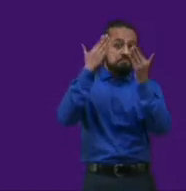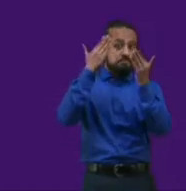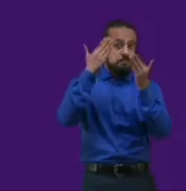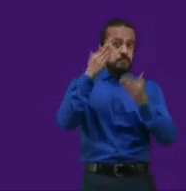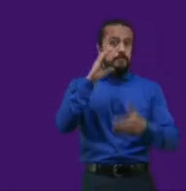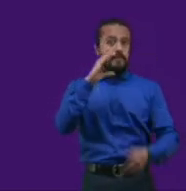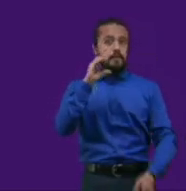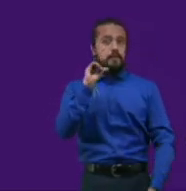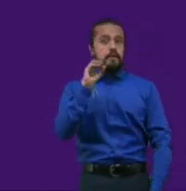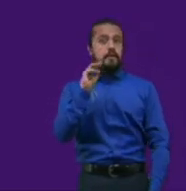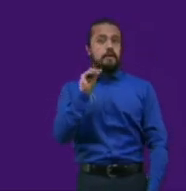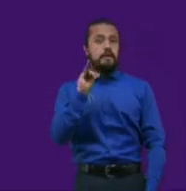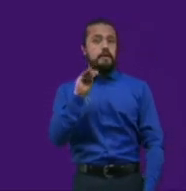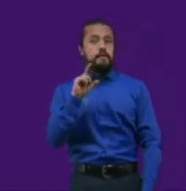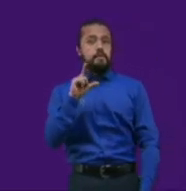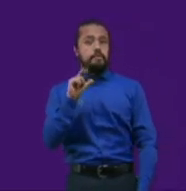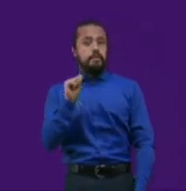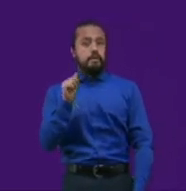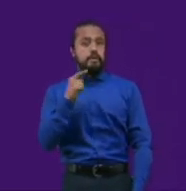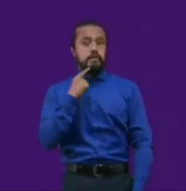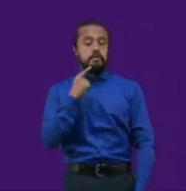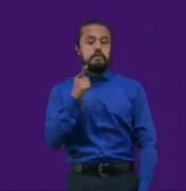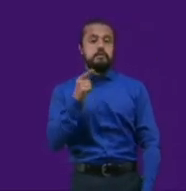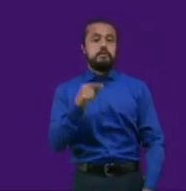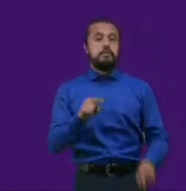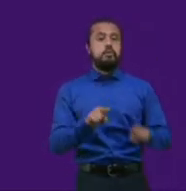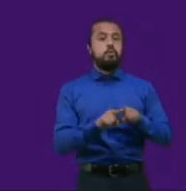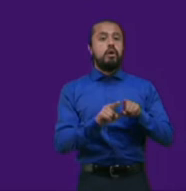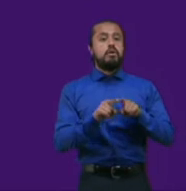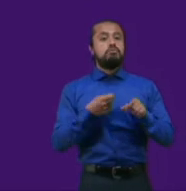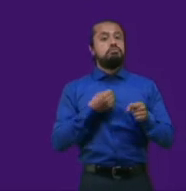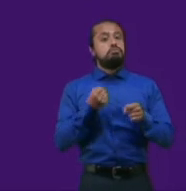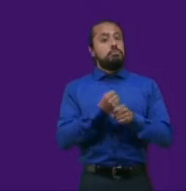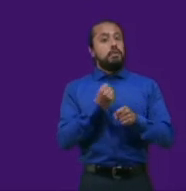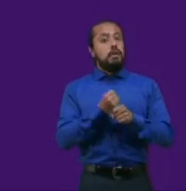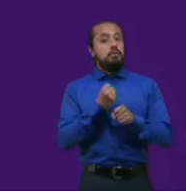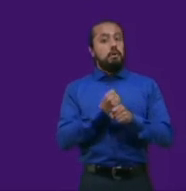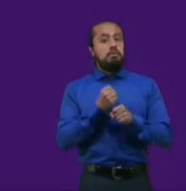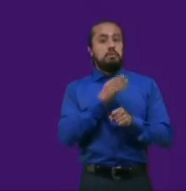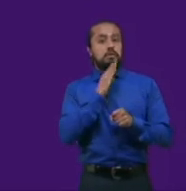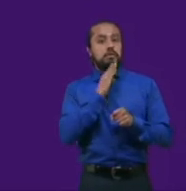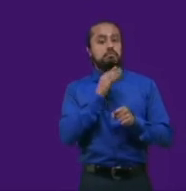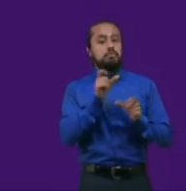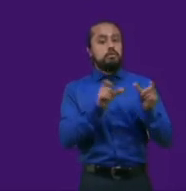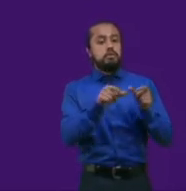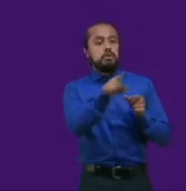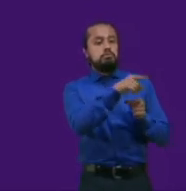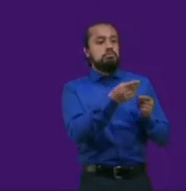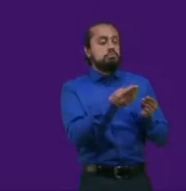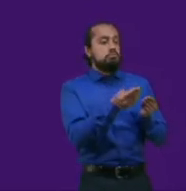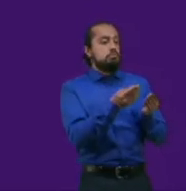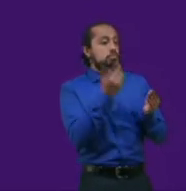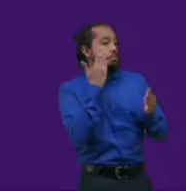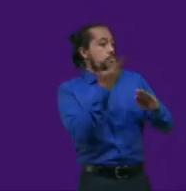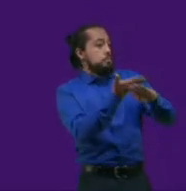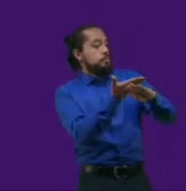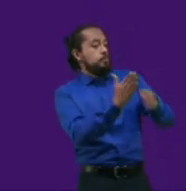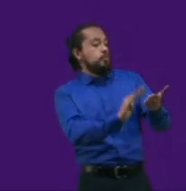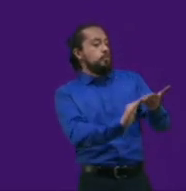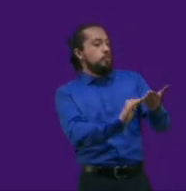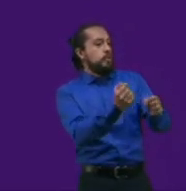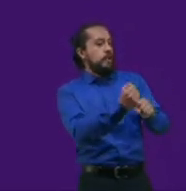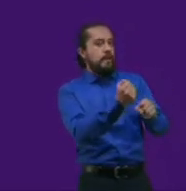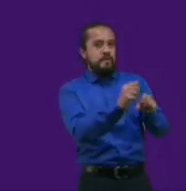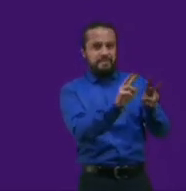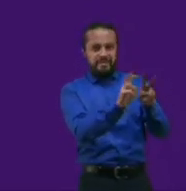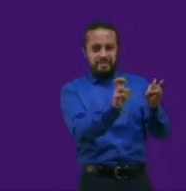final tú le estás ofreciendo una solución de capital de trabajo a un proveedor y lo que tú quieres es que ese